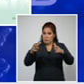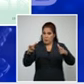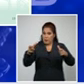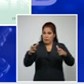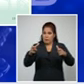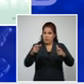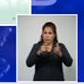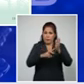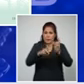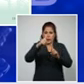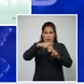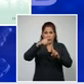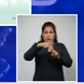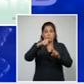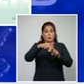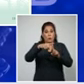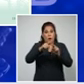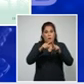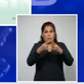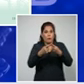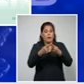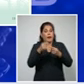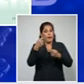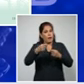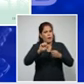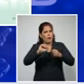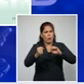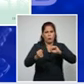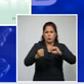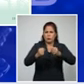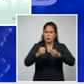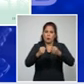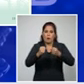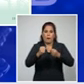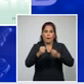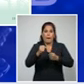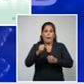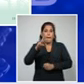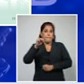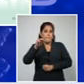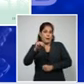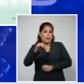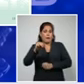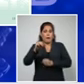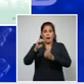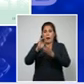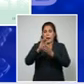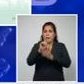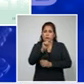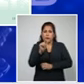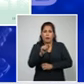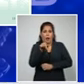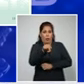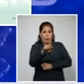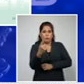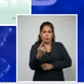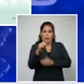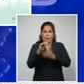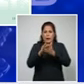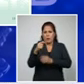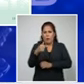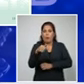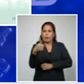comportamiento de esta provincia, pero que se trabaja y consideramos que con las medidas